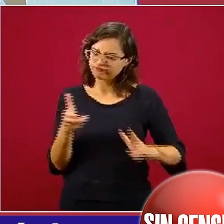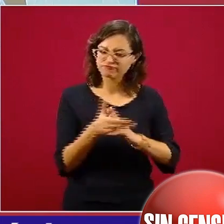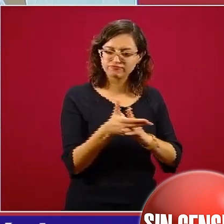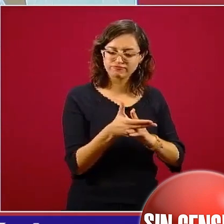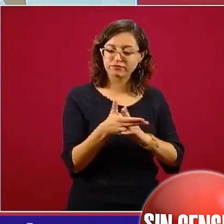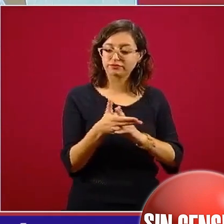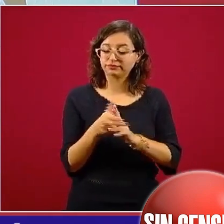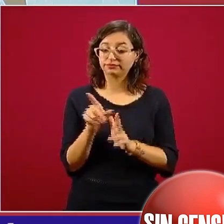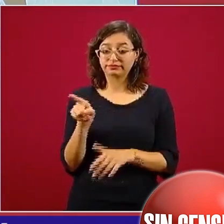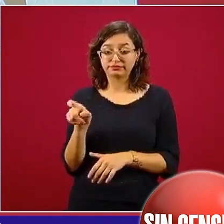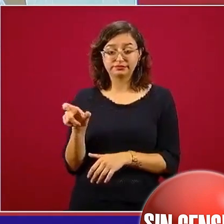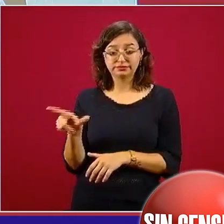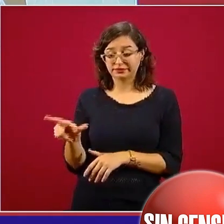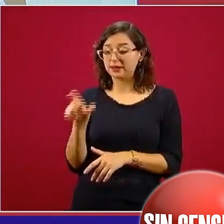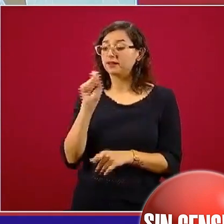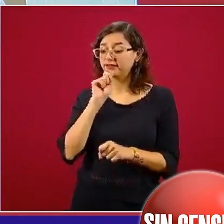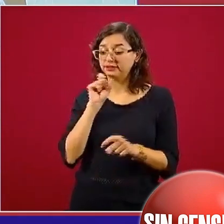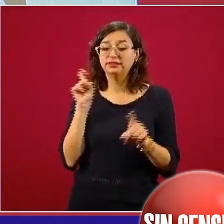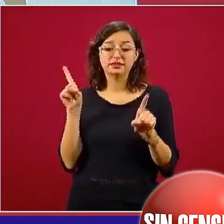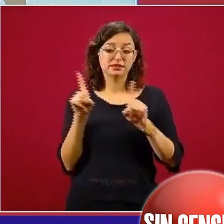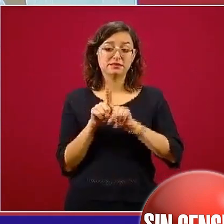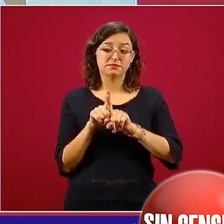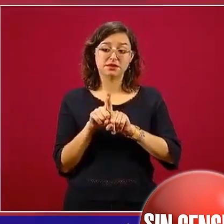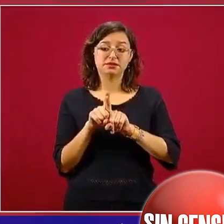es también